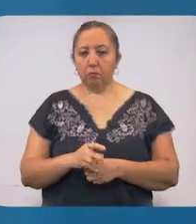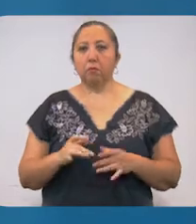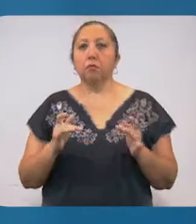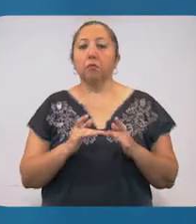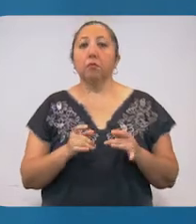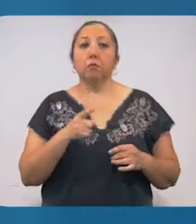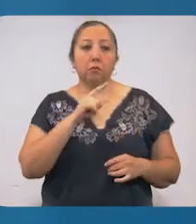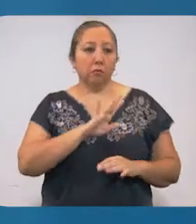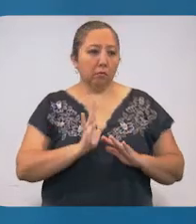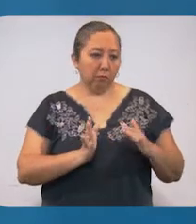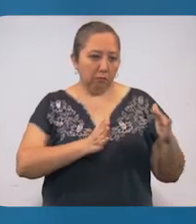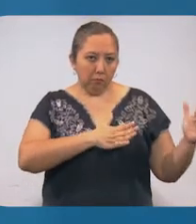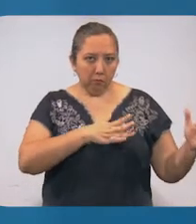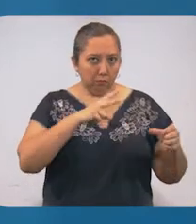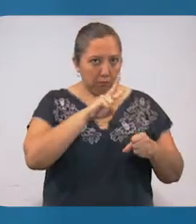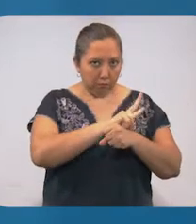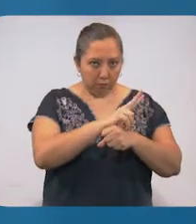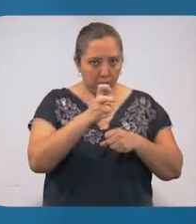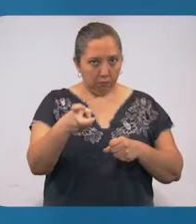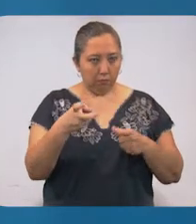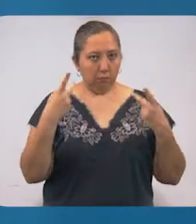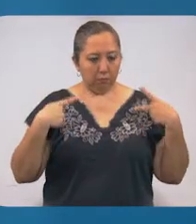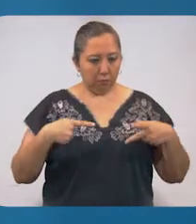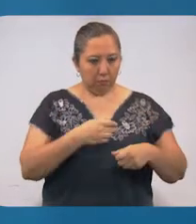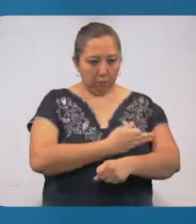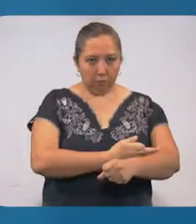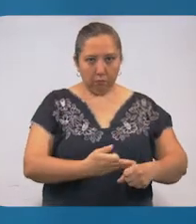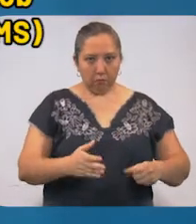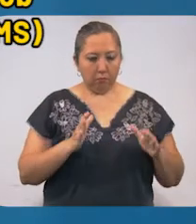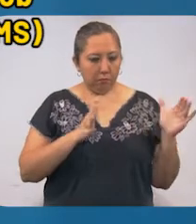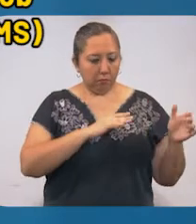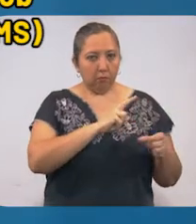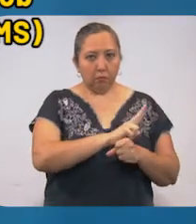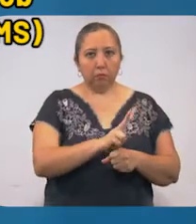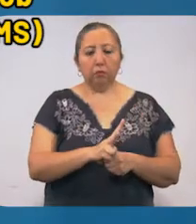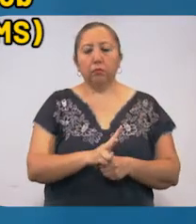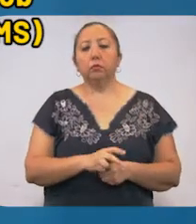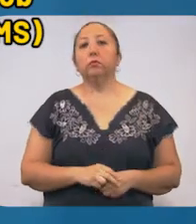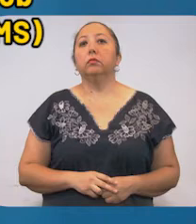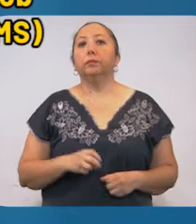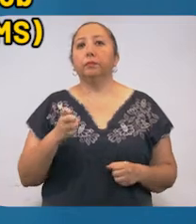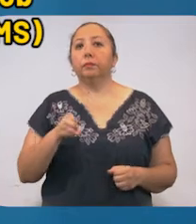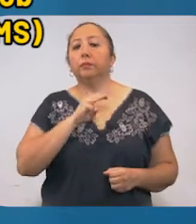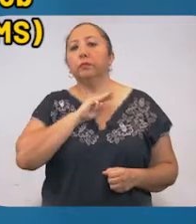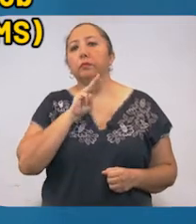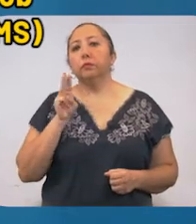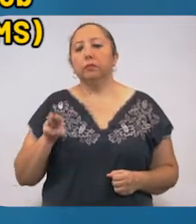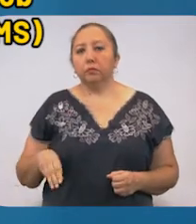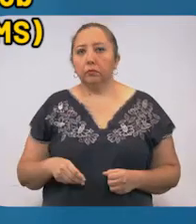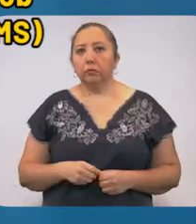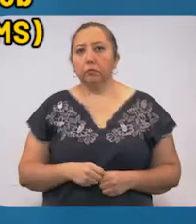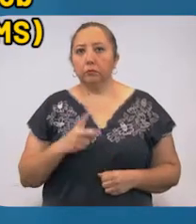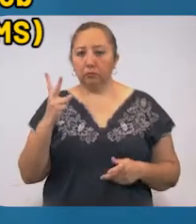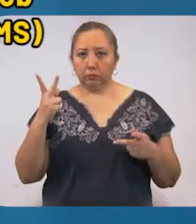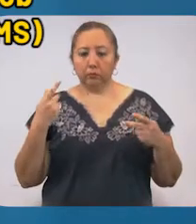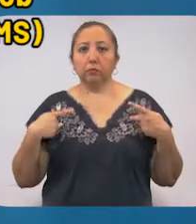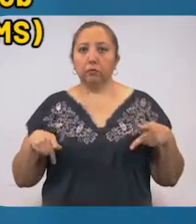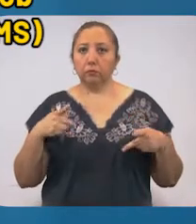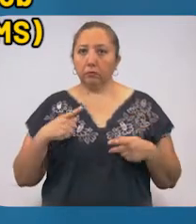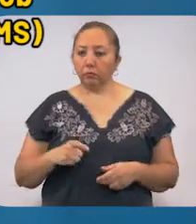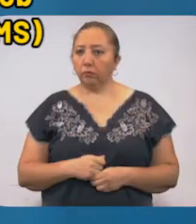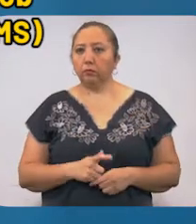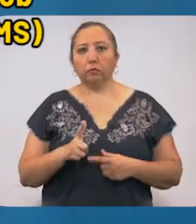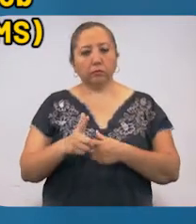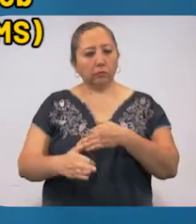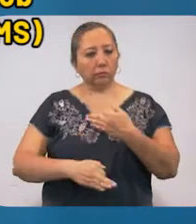contactos fueron aislados y monitoreados por parte de personal del sector salud tras la confirmación de estos sensibles hechos el personal médico siguió